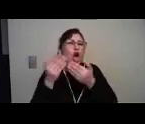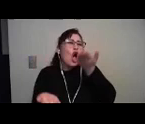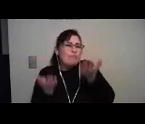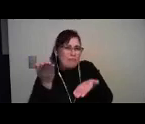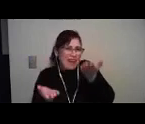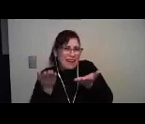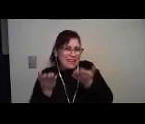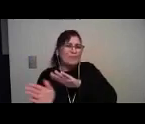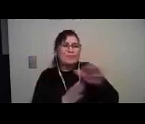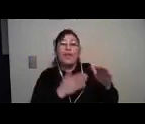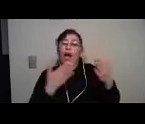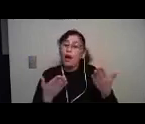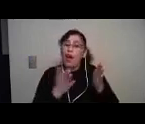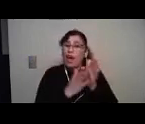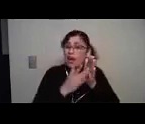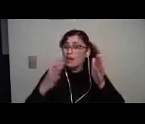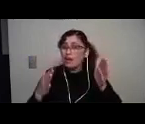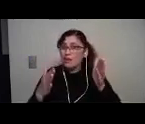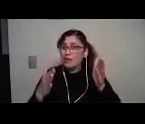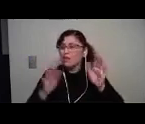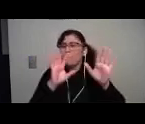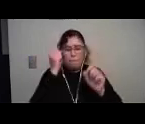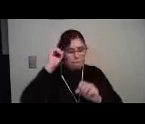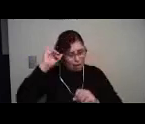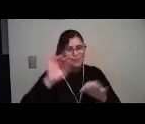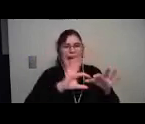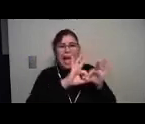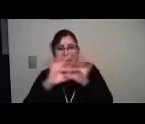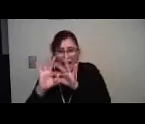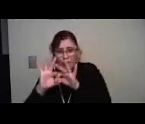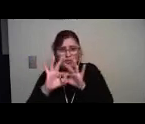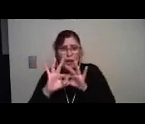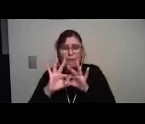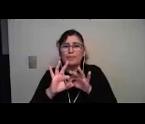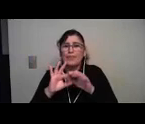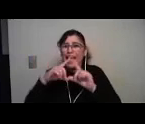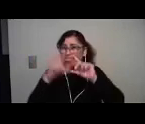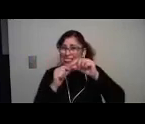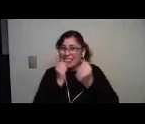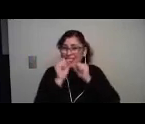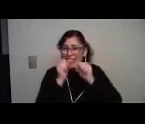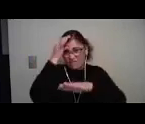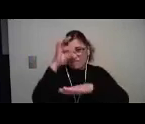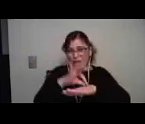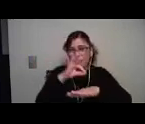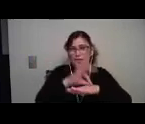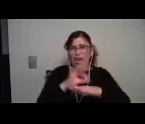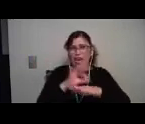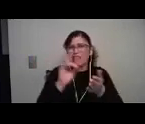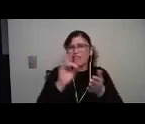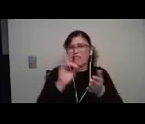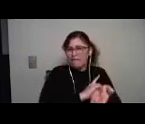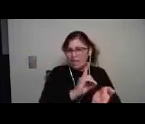Las causas de la neuropatía diabética periférica, pues generalmente son factores metabólicos, tales